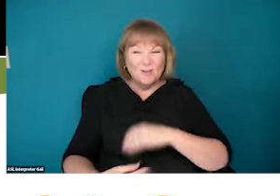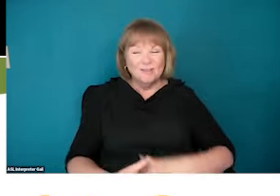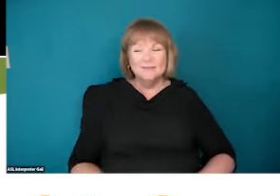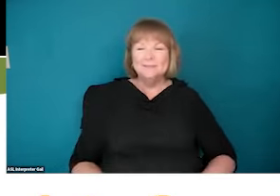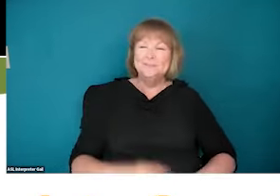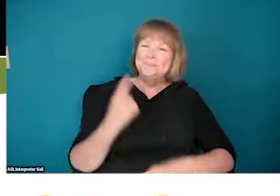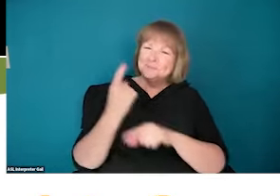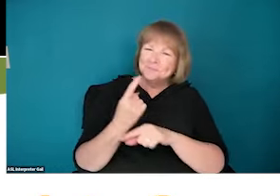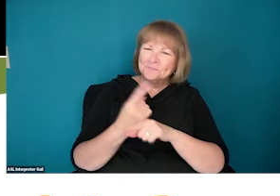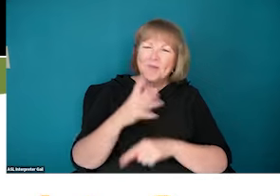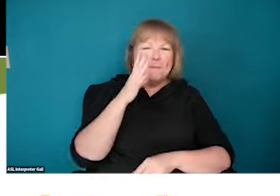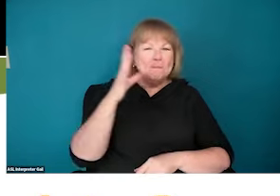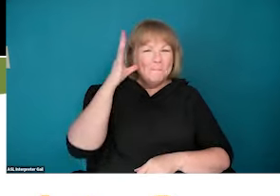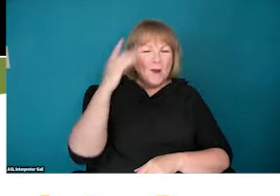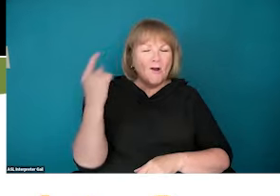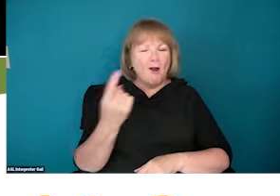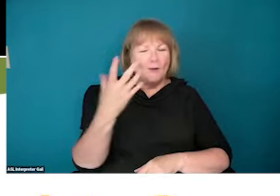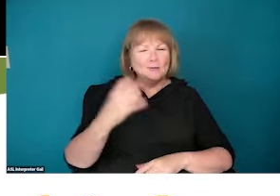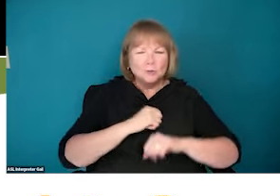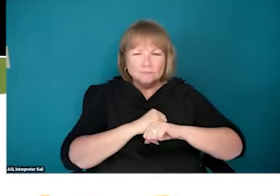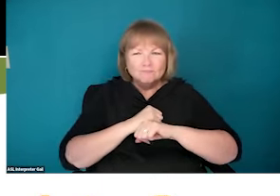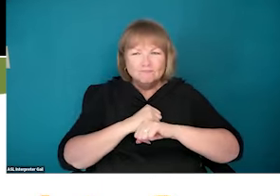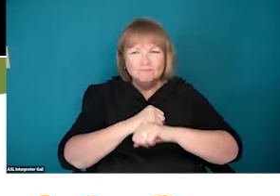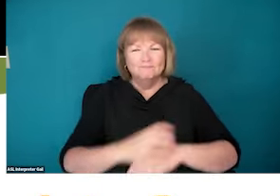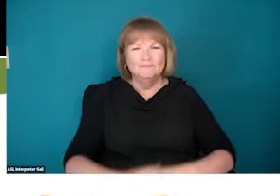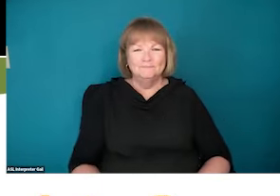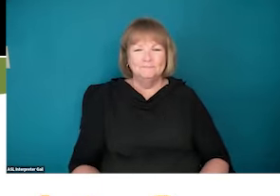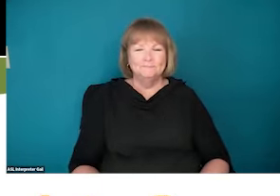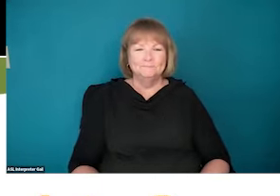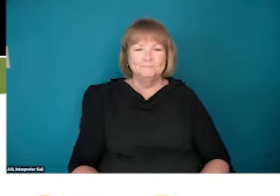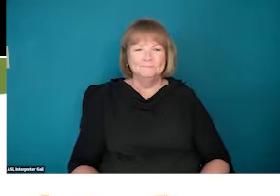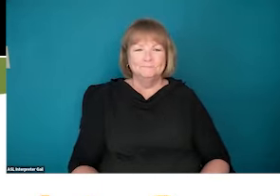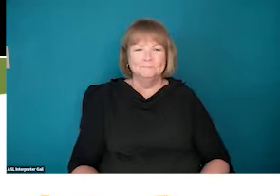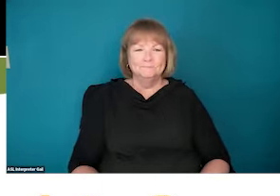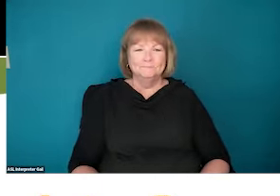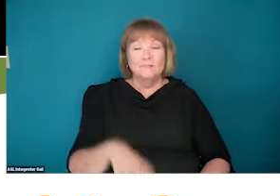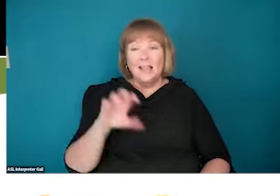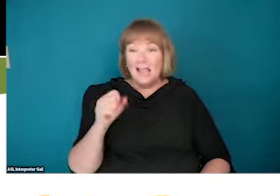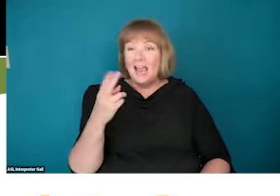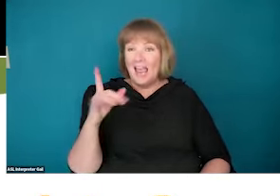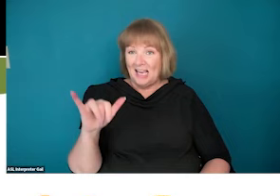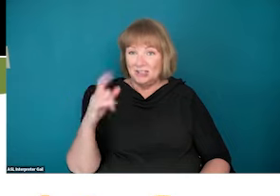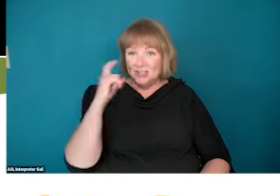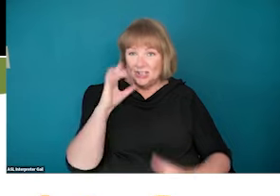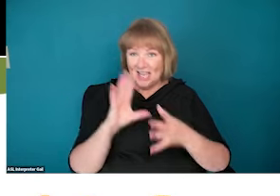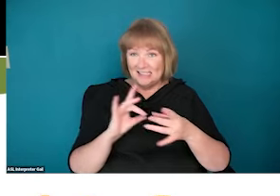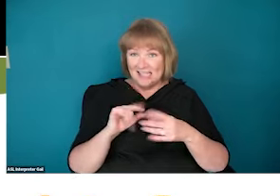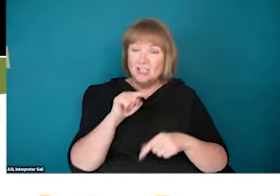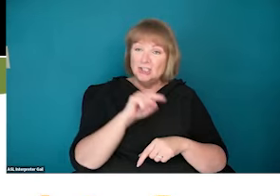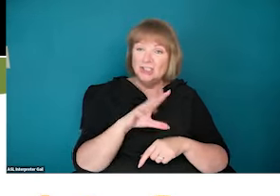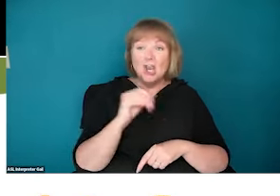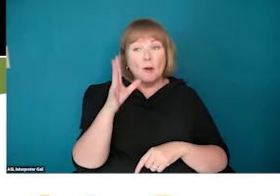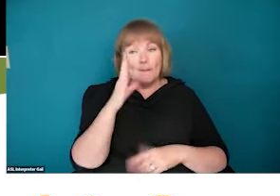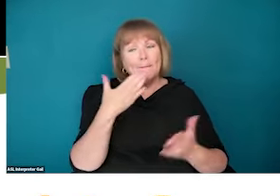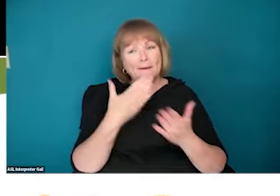por mí y muchas veces me sobreprotege. Y obviamente es una de las cosas como padres siempre cometemos este